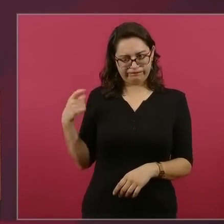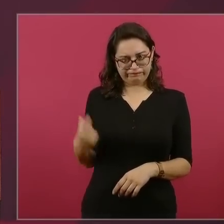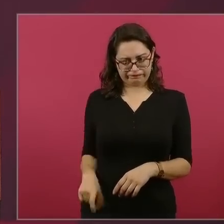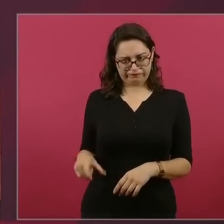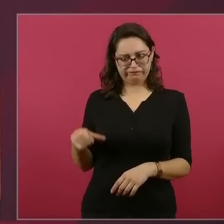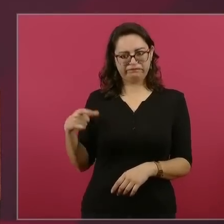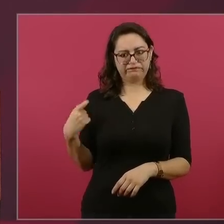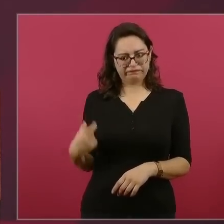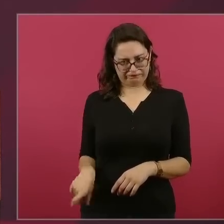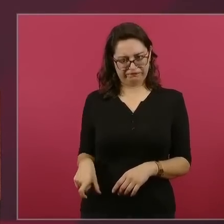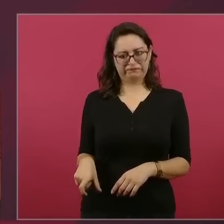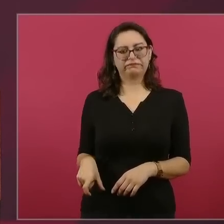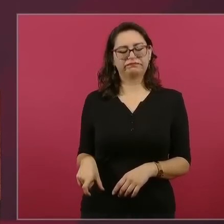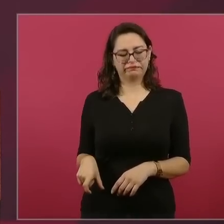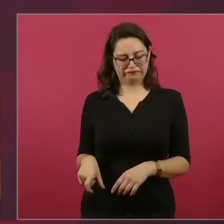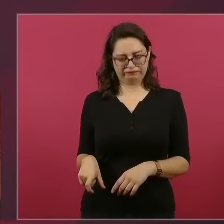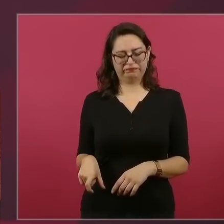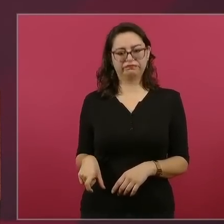Tienen